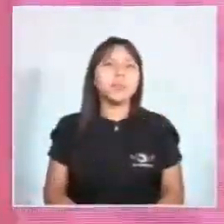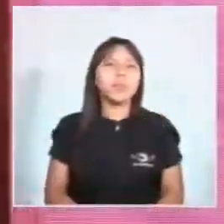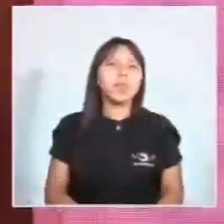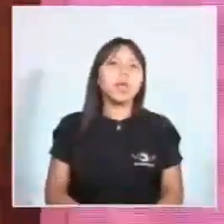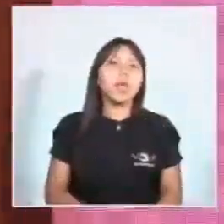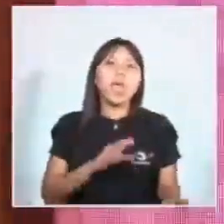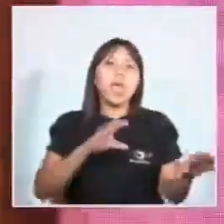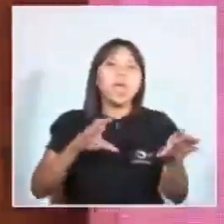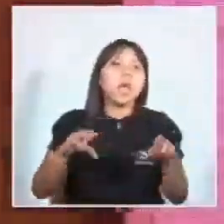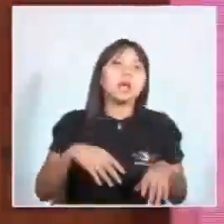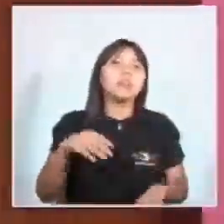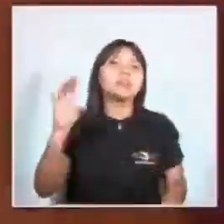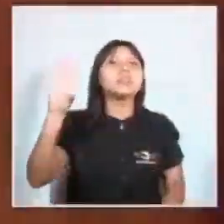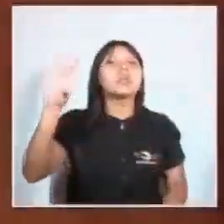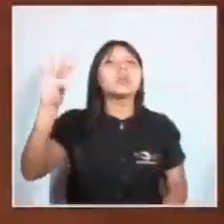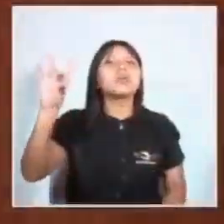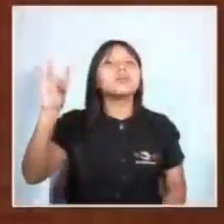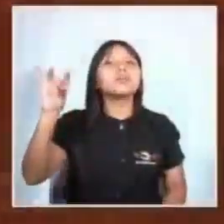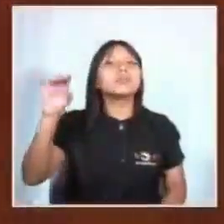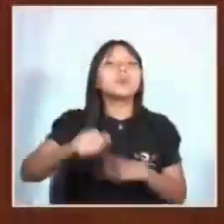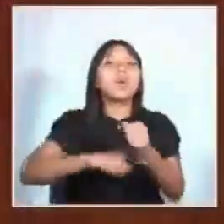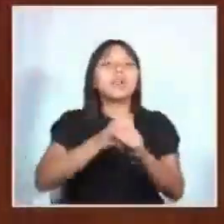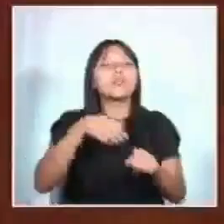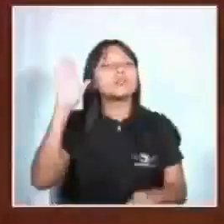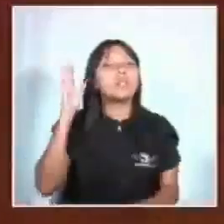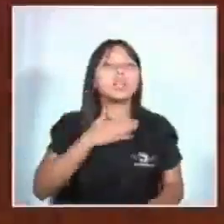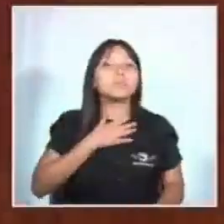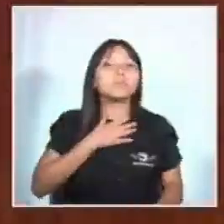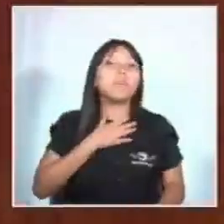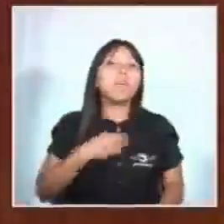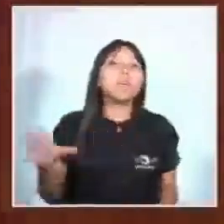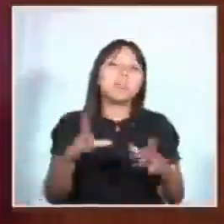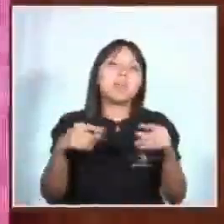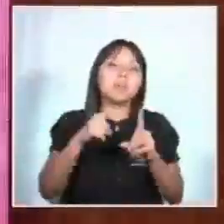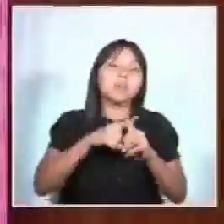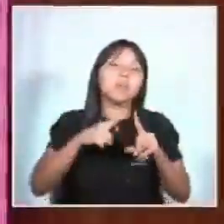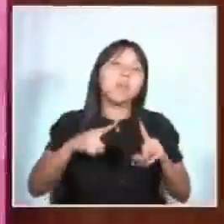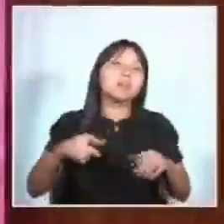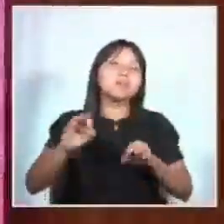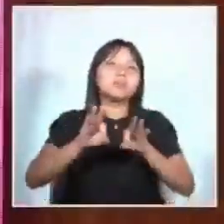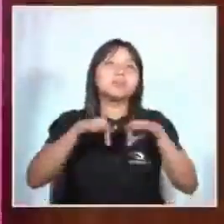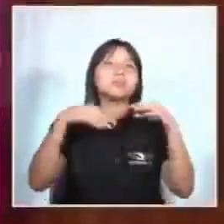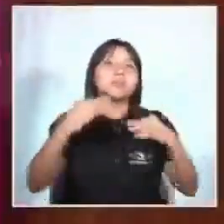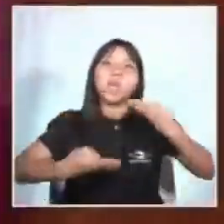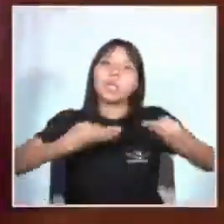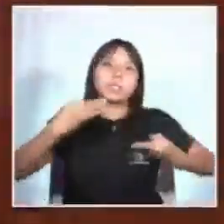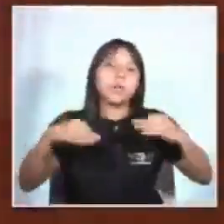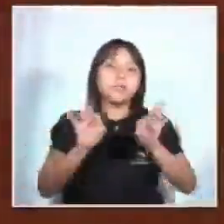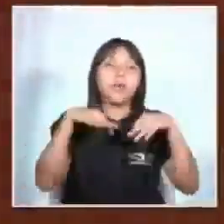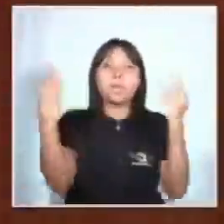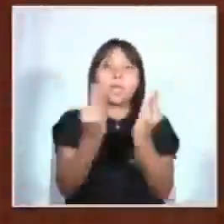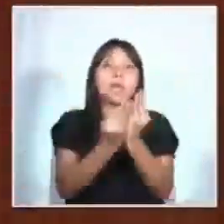Hace 8 años atrás me invitaron a una fiesta familiar para celebrar los 90 años de mi abuelo. No